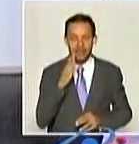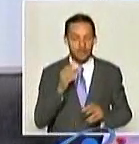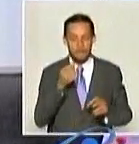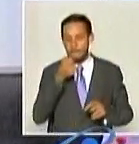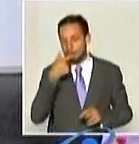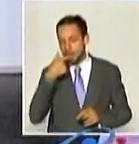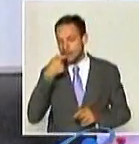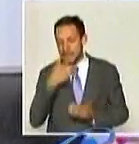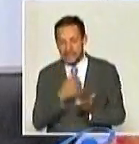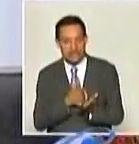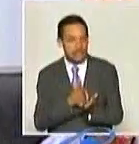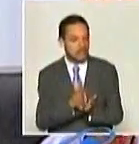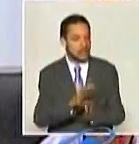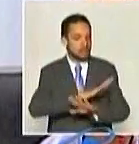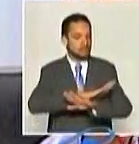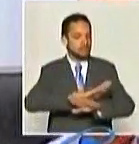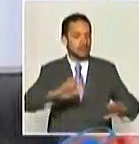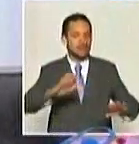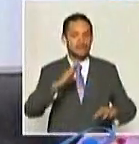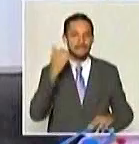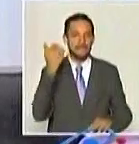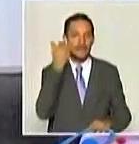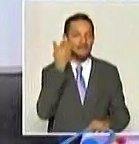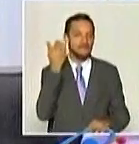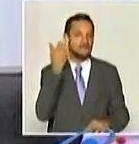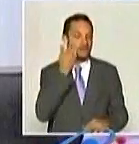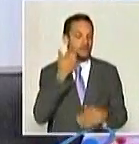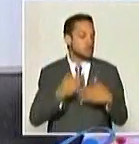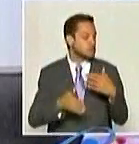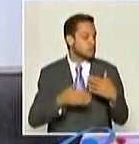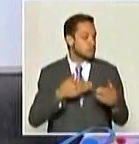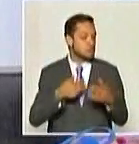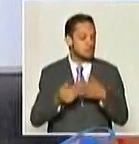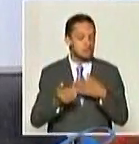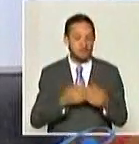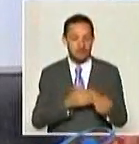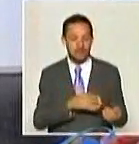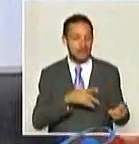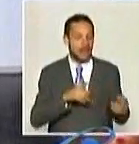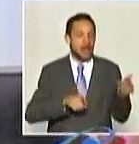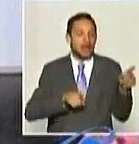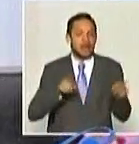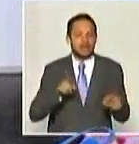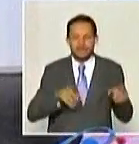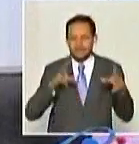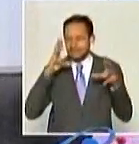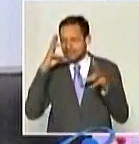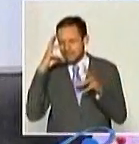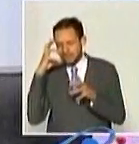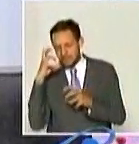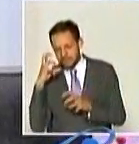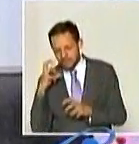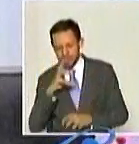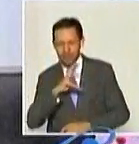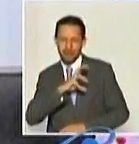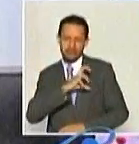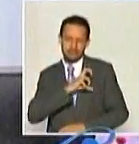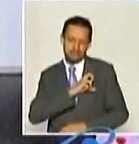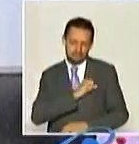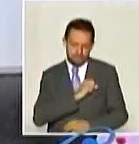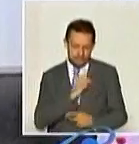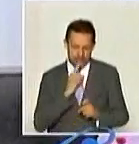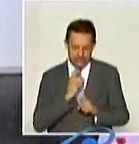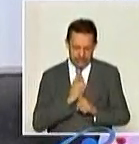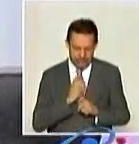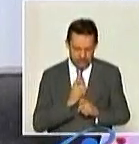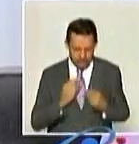vida, independientemente que le caiga bien o mal. Y en esa angustia y esa zozobra del paciente, contarles